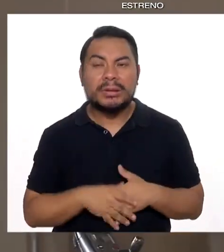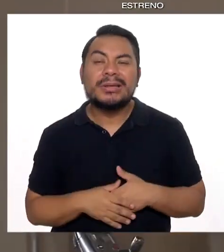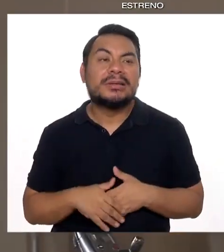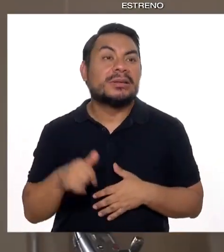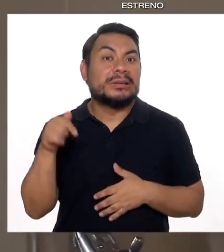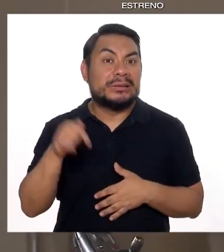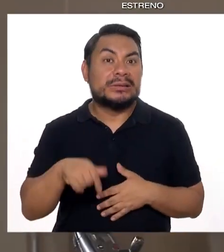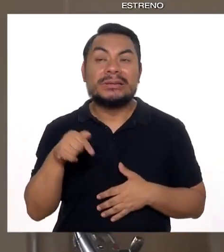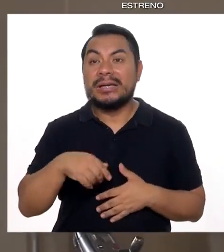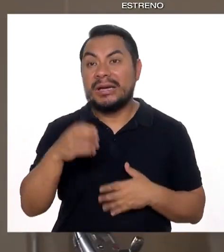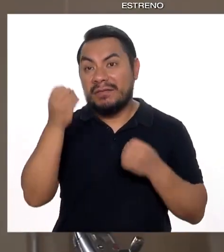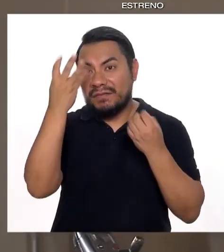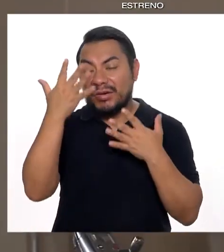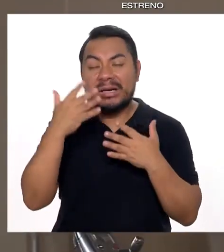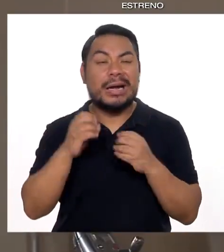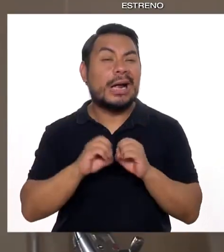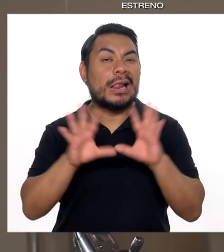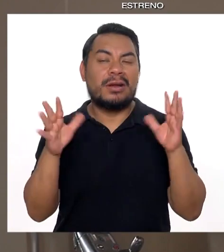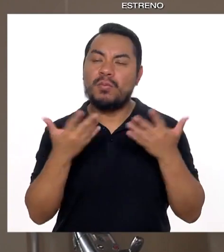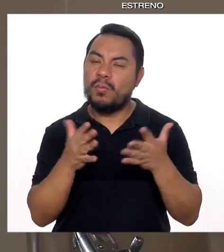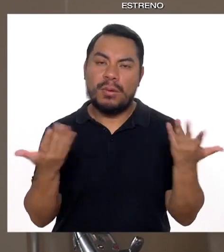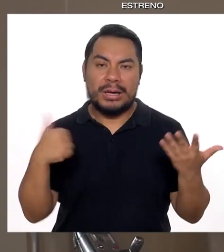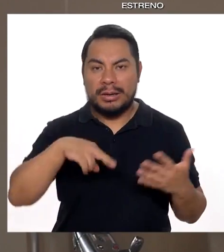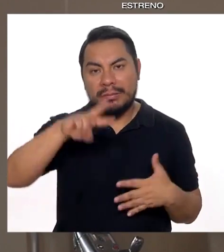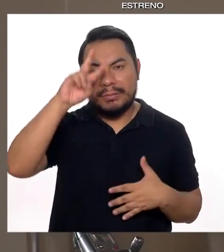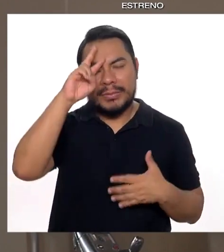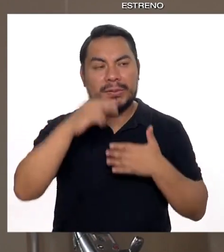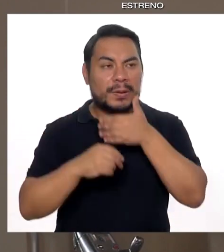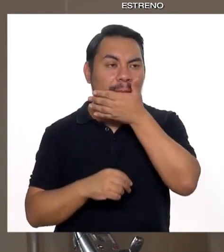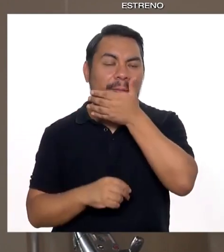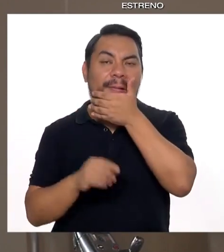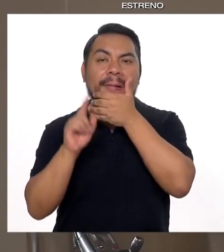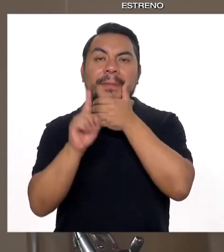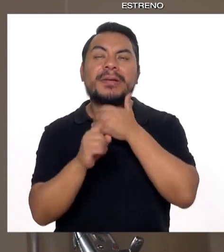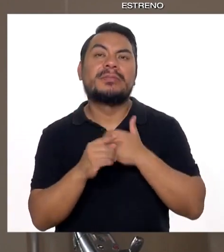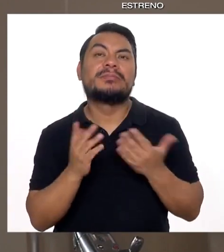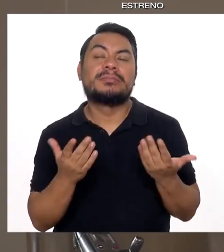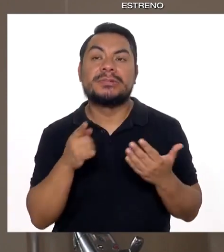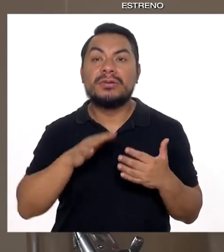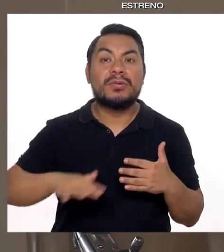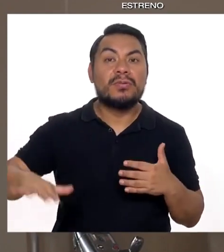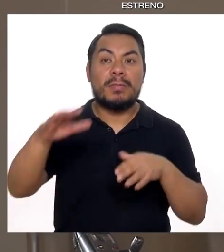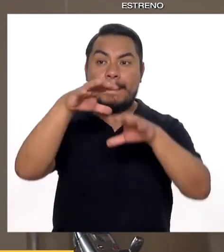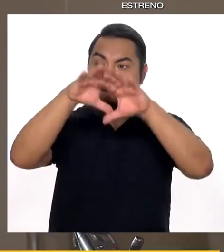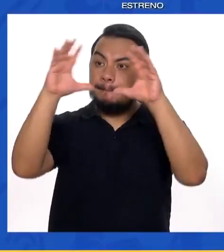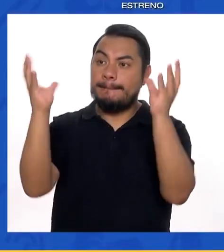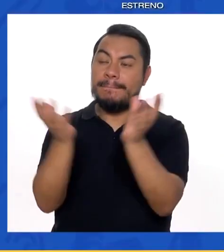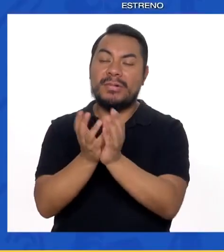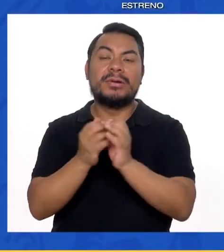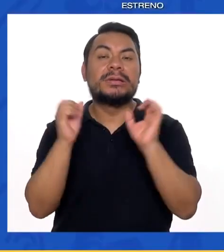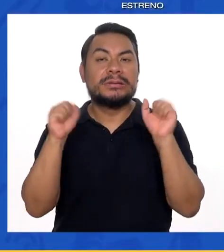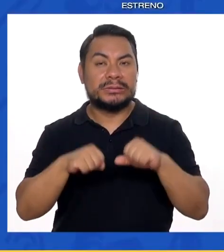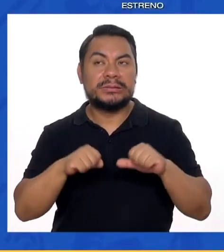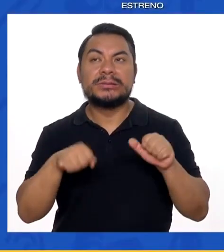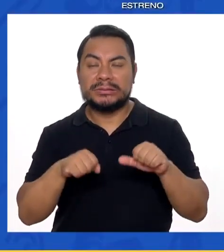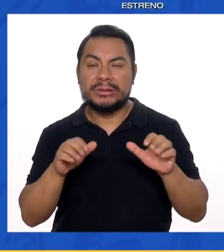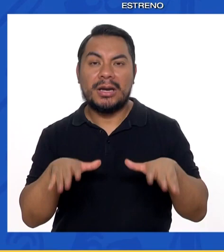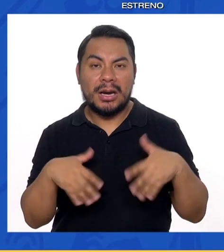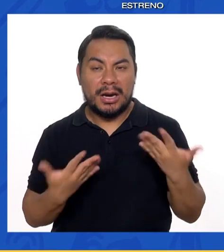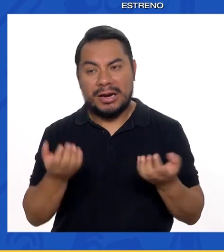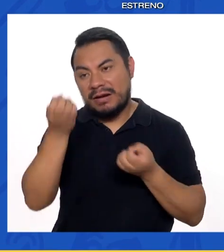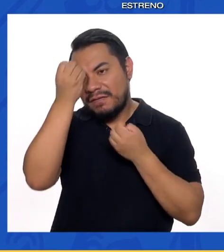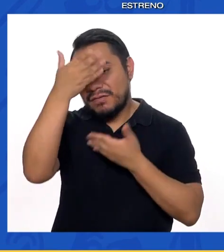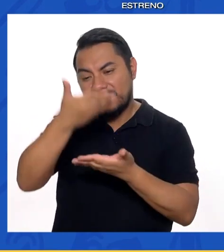realmente unas estadísticas claras acá en el Perú, pero digamos a nivel mundial sí hay